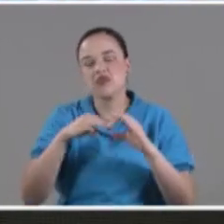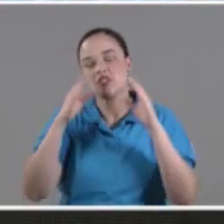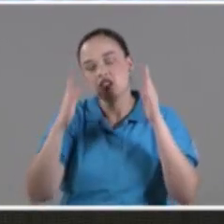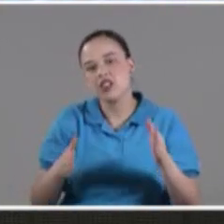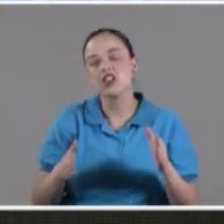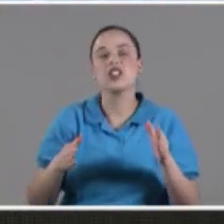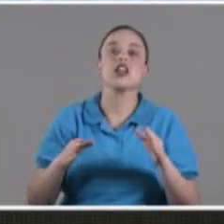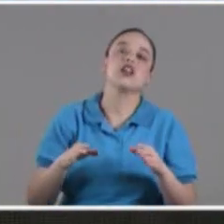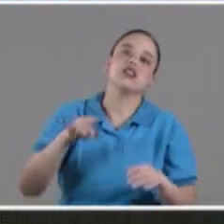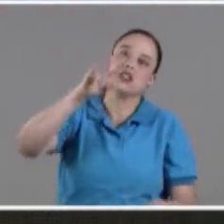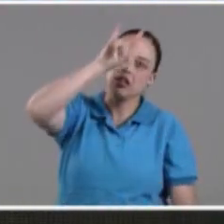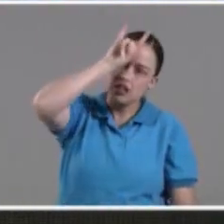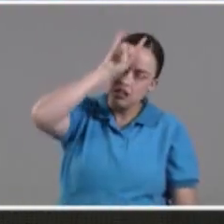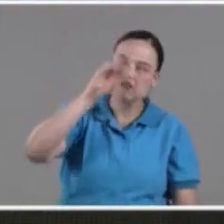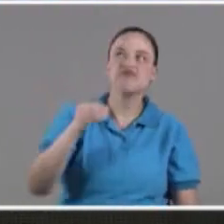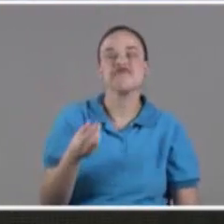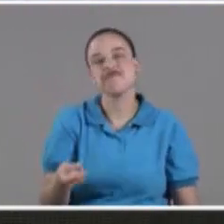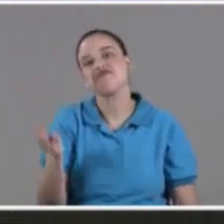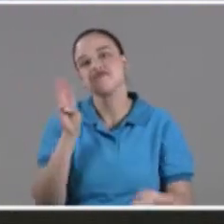qué más